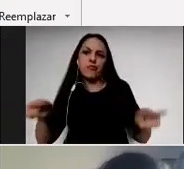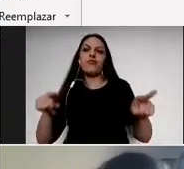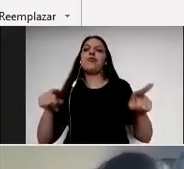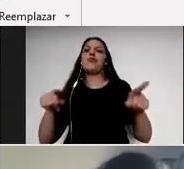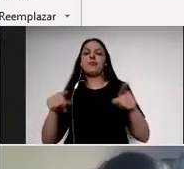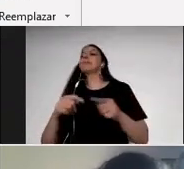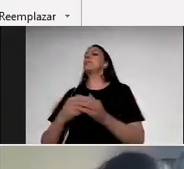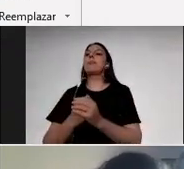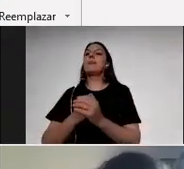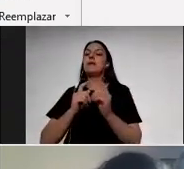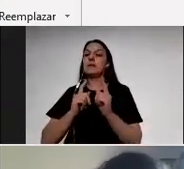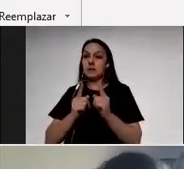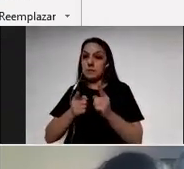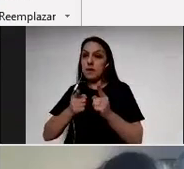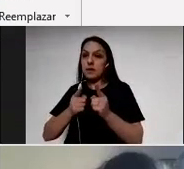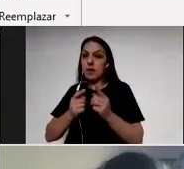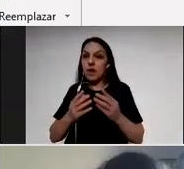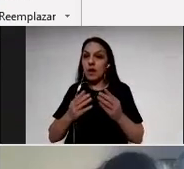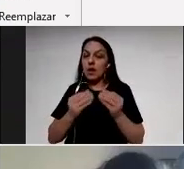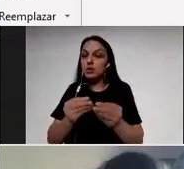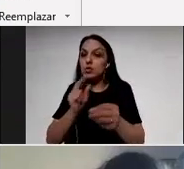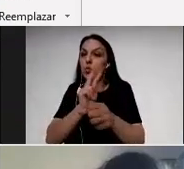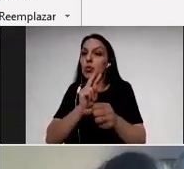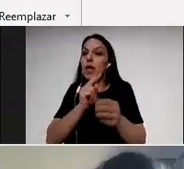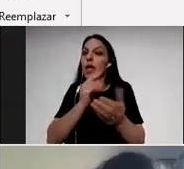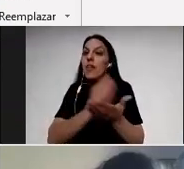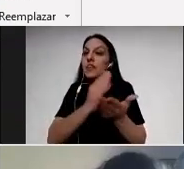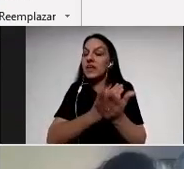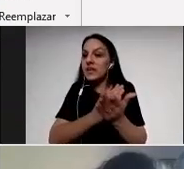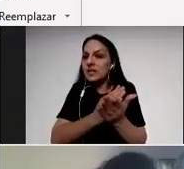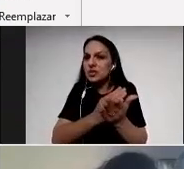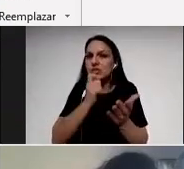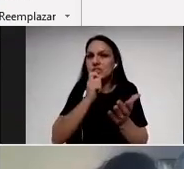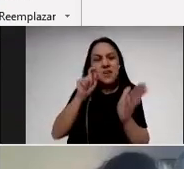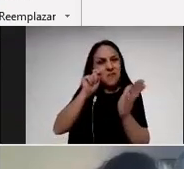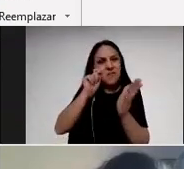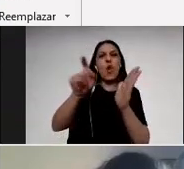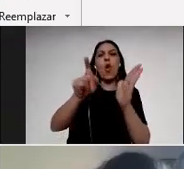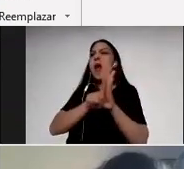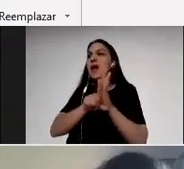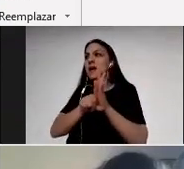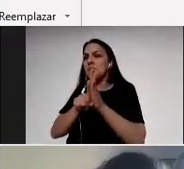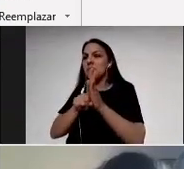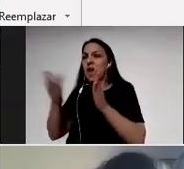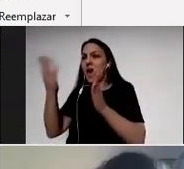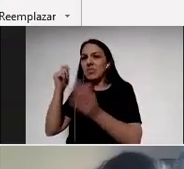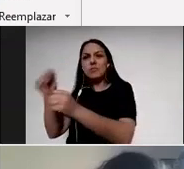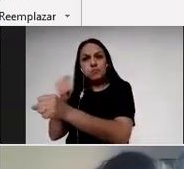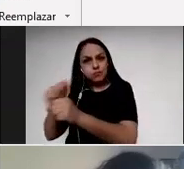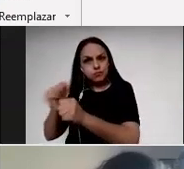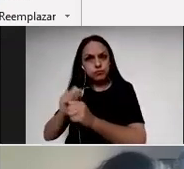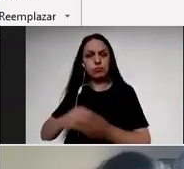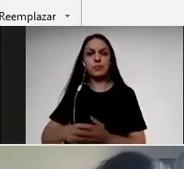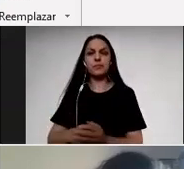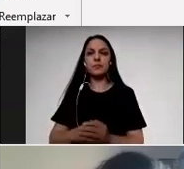incumplir una norma de un tratado. Luego, los pactos de los derechos civiles y políticos